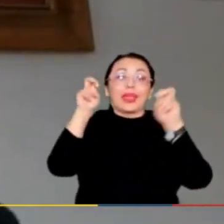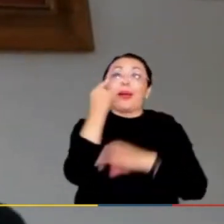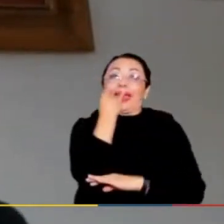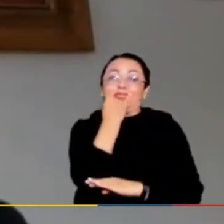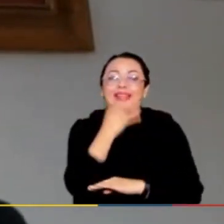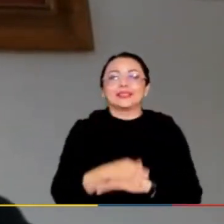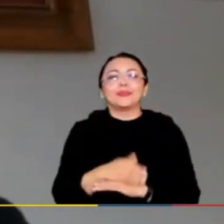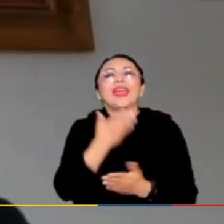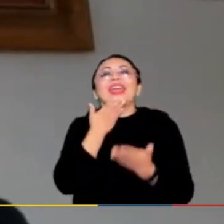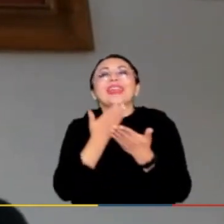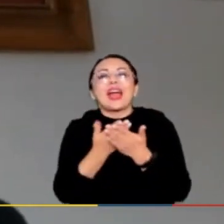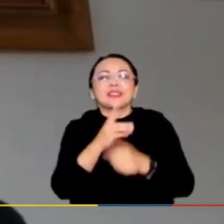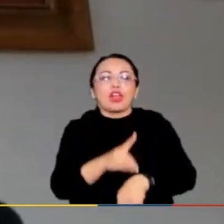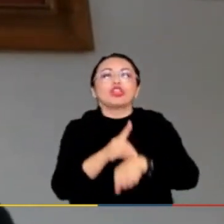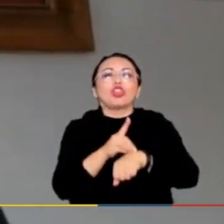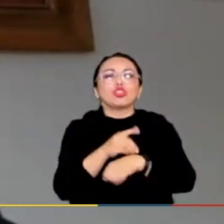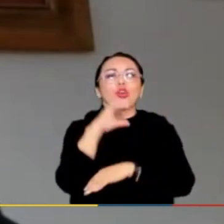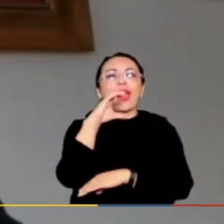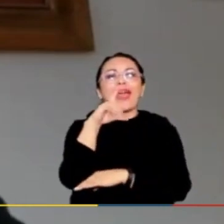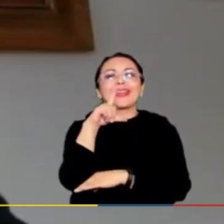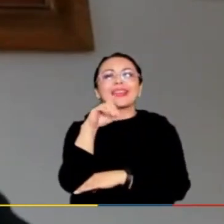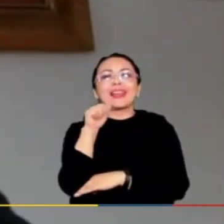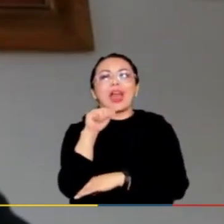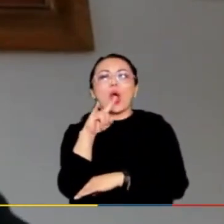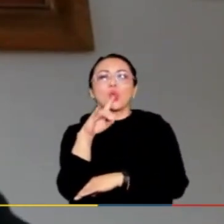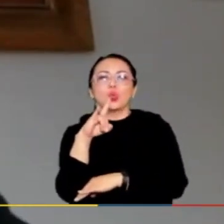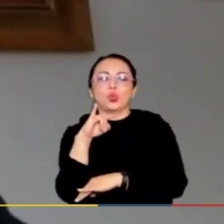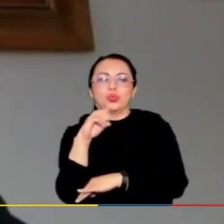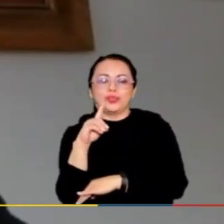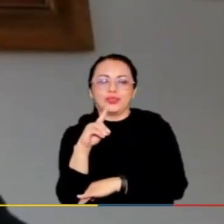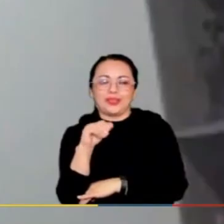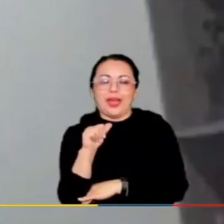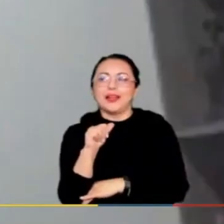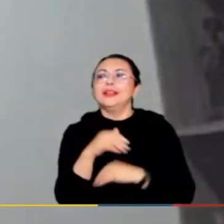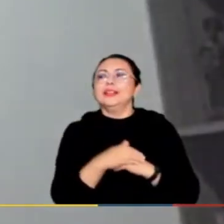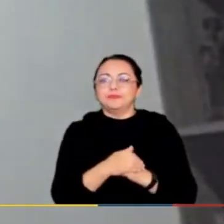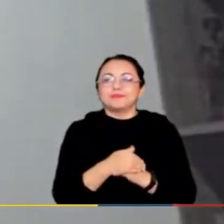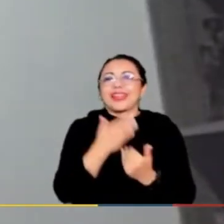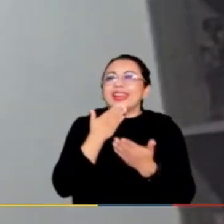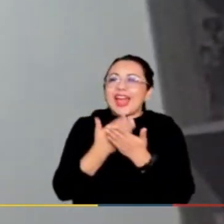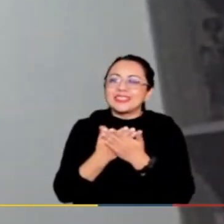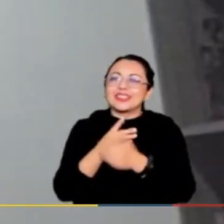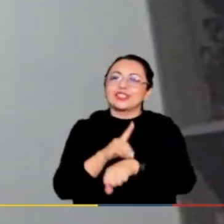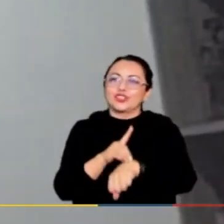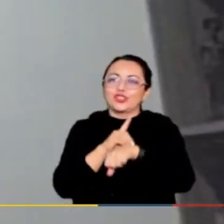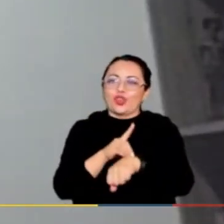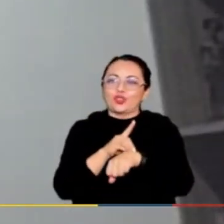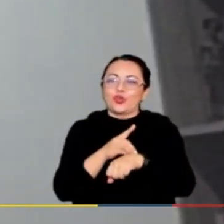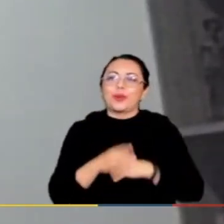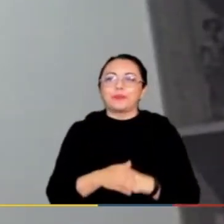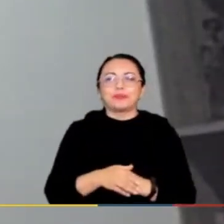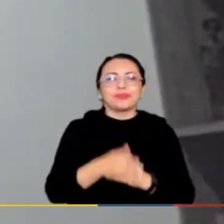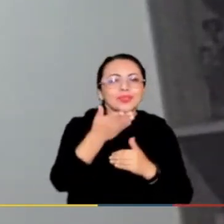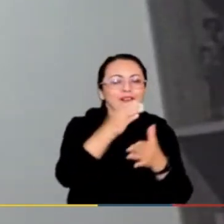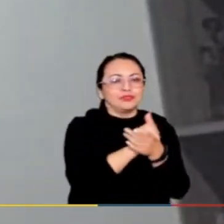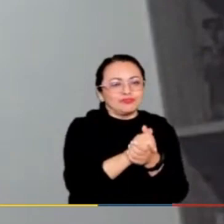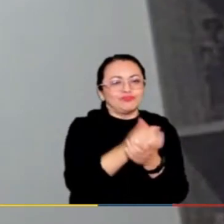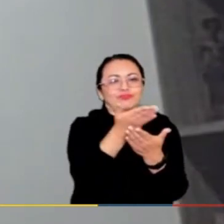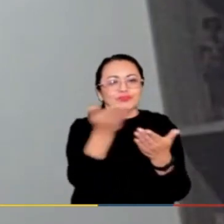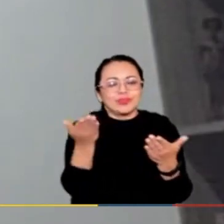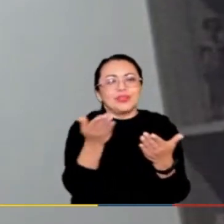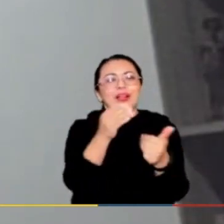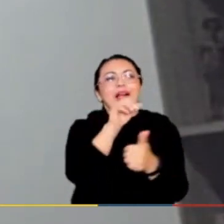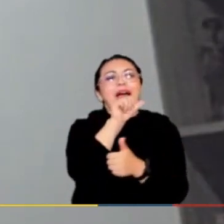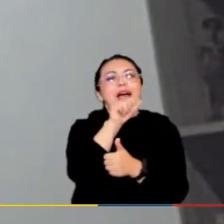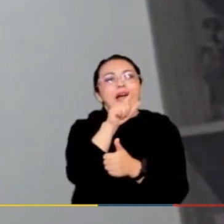doctora Claudia. Gracias, doctora Marta Patricia. Un saludo para el doctor José Domingo y para el doctor